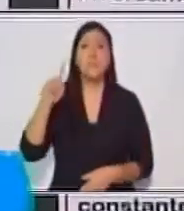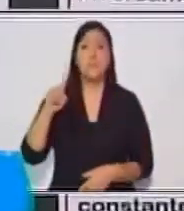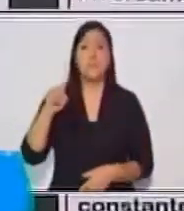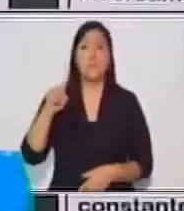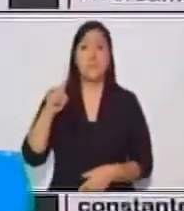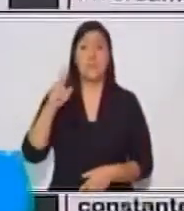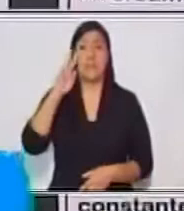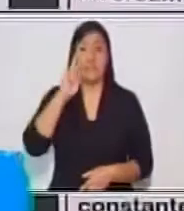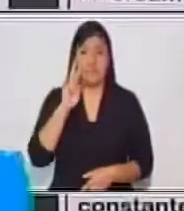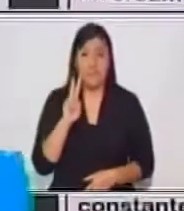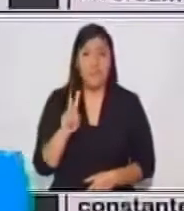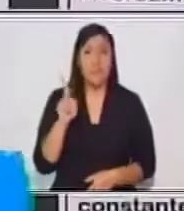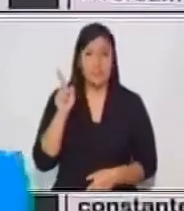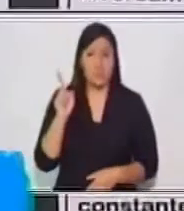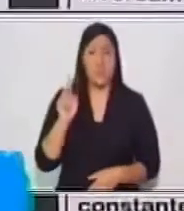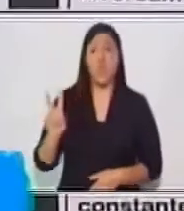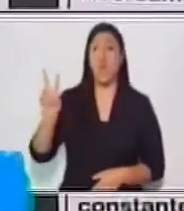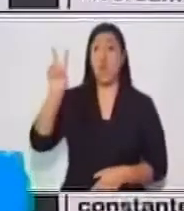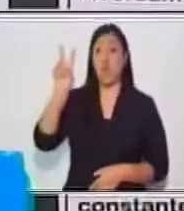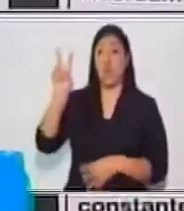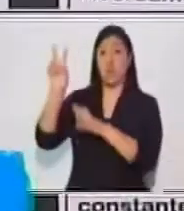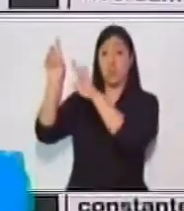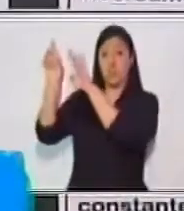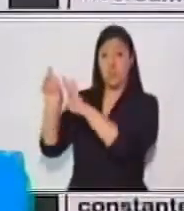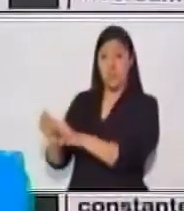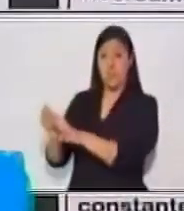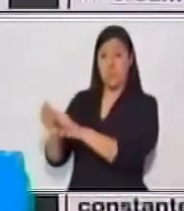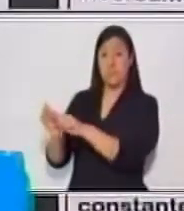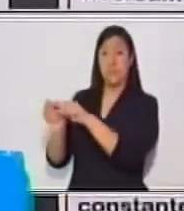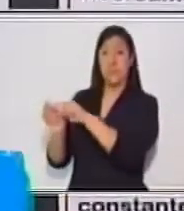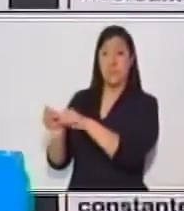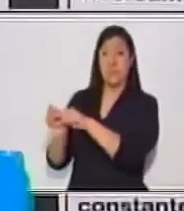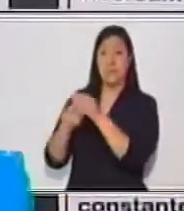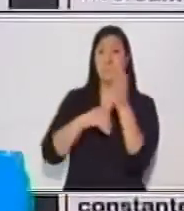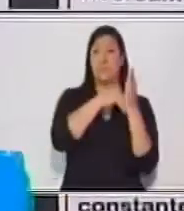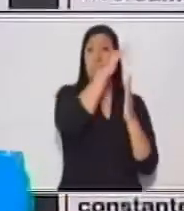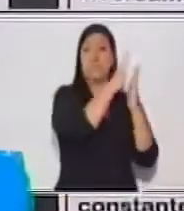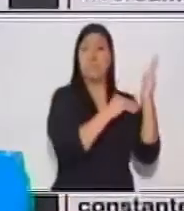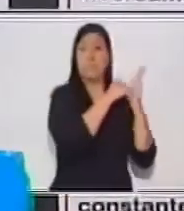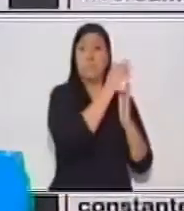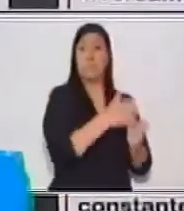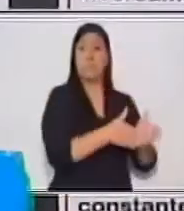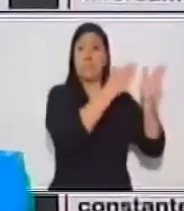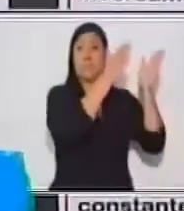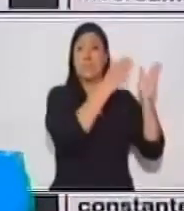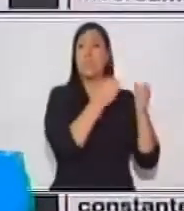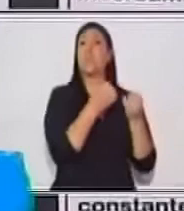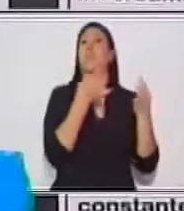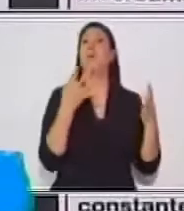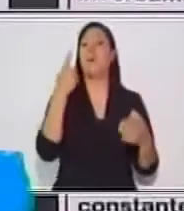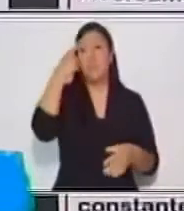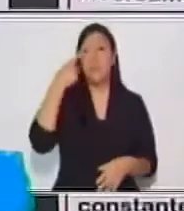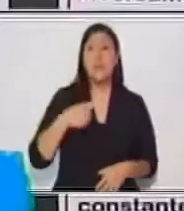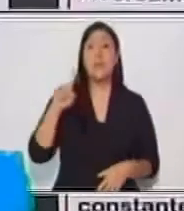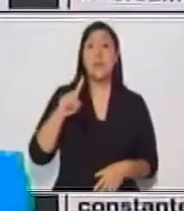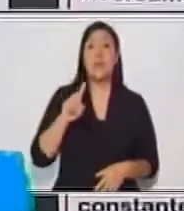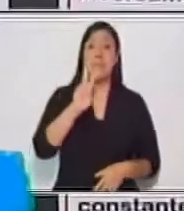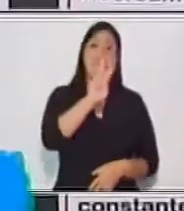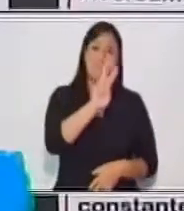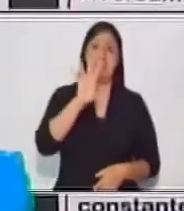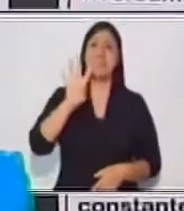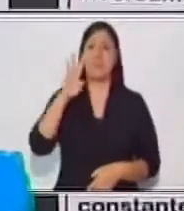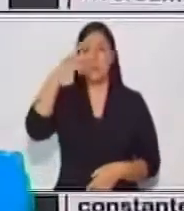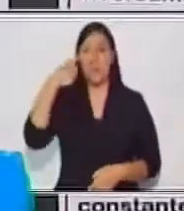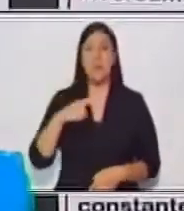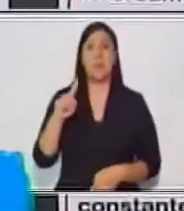acá. 2 trabajadores hacen el trabajo en 24 días. Bueno, ¿qué pasaría